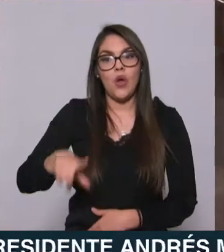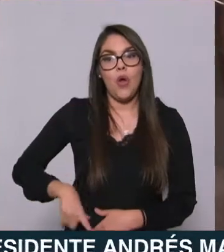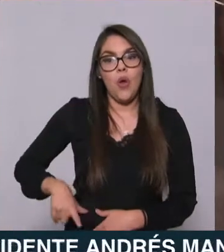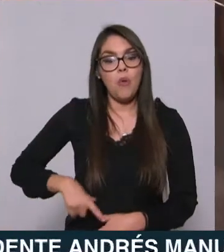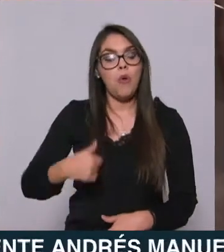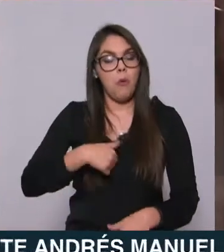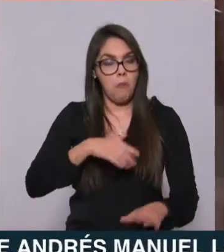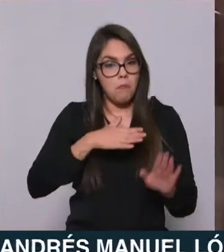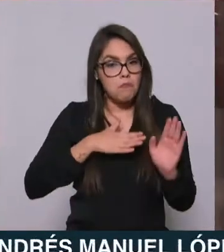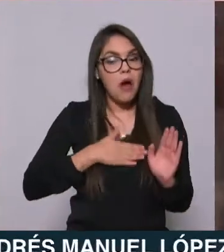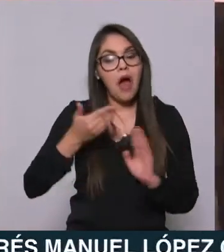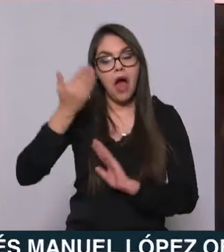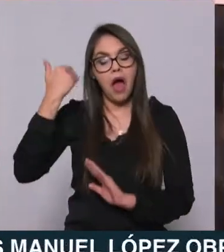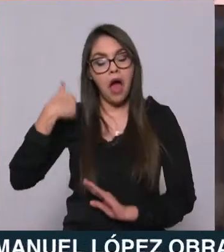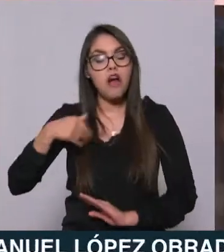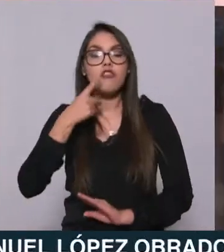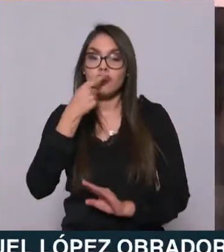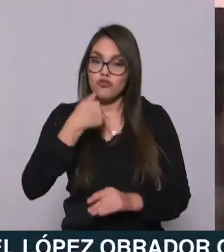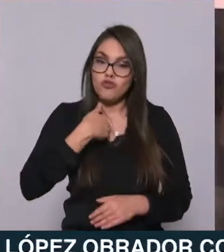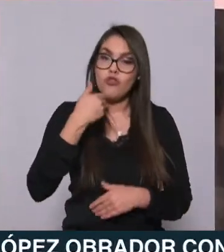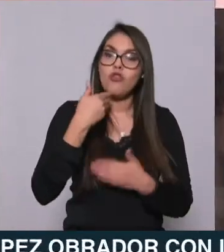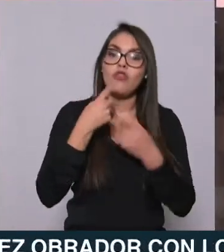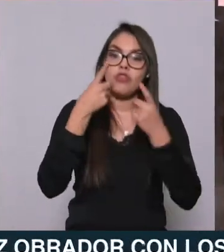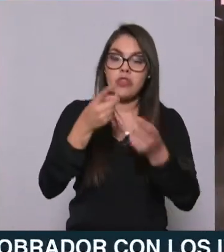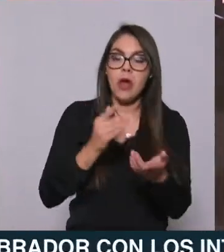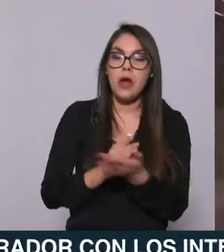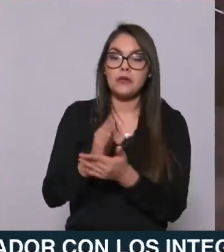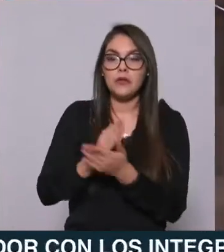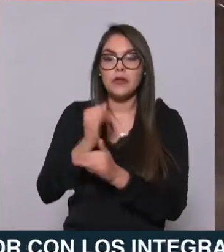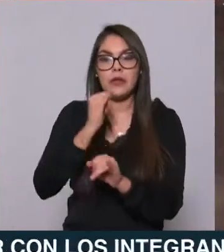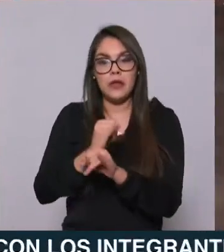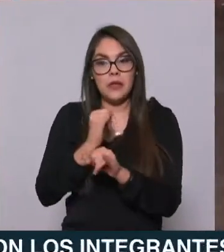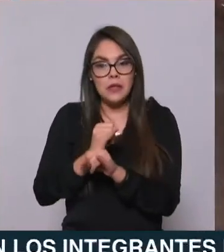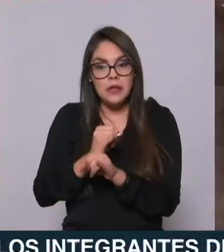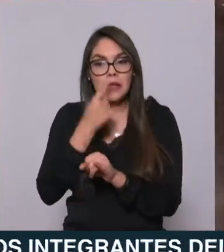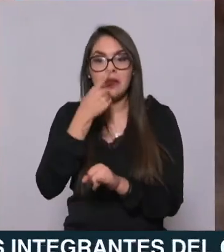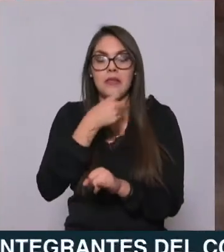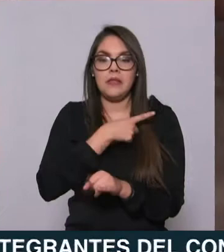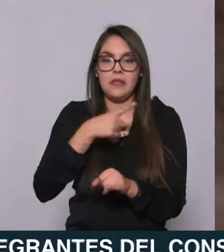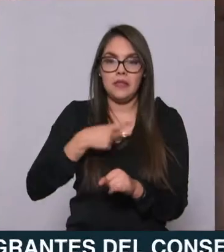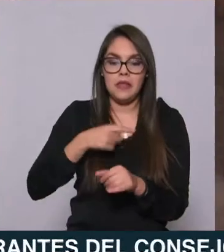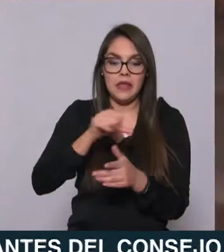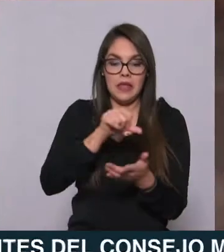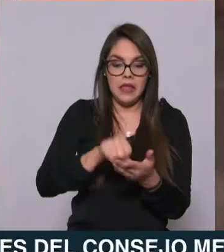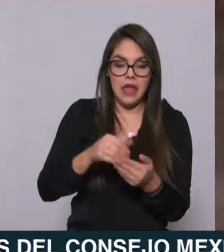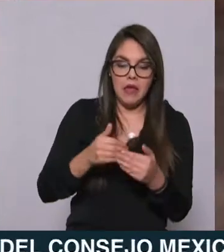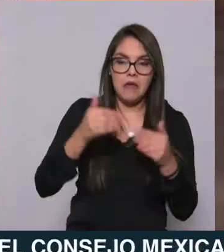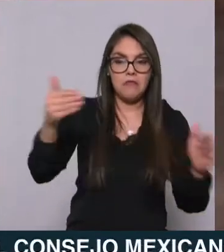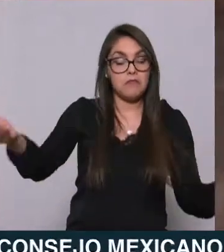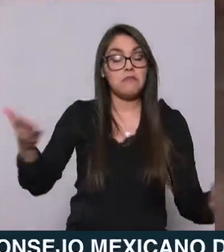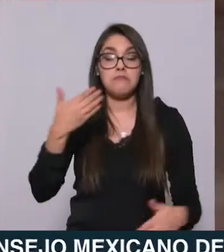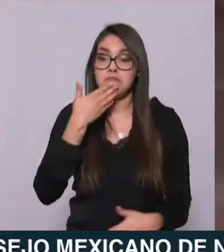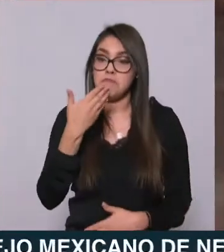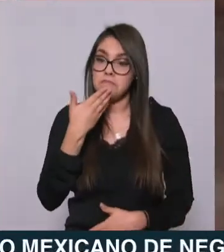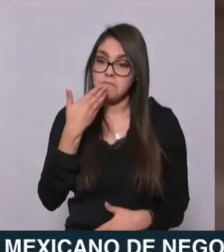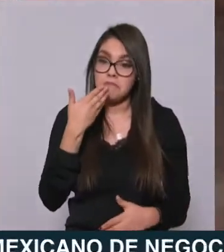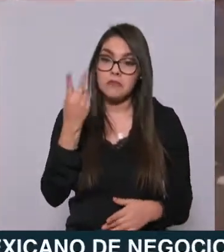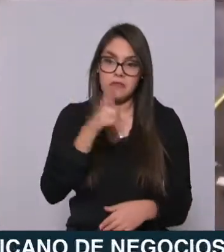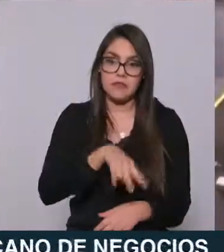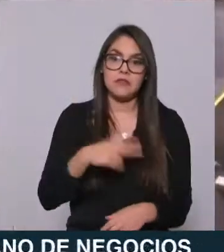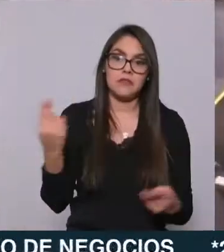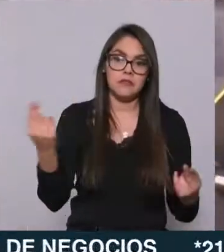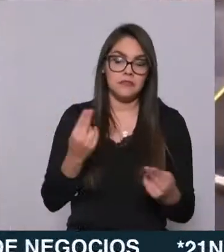iba a dar acceso a internet, iba a empezar del centro hacia afuera y pues está bien porque es